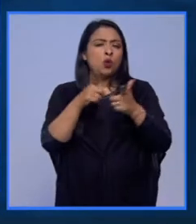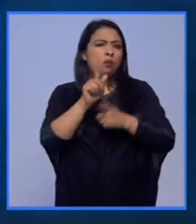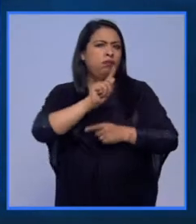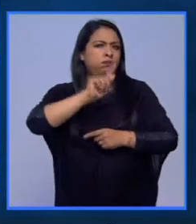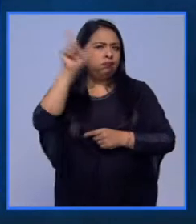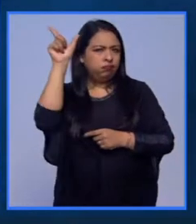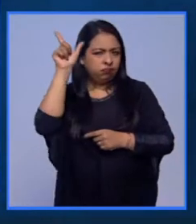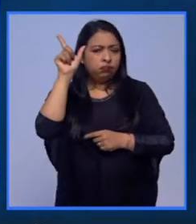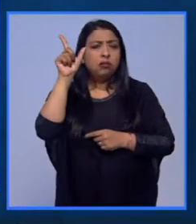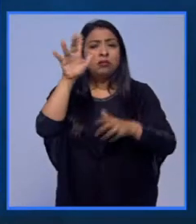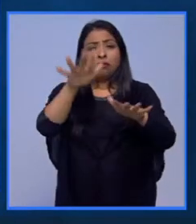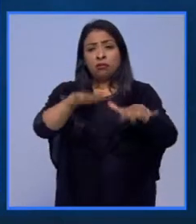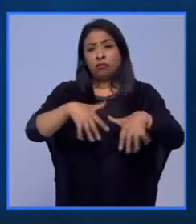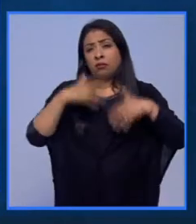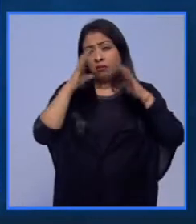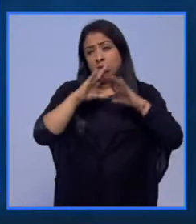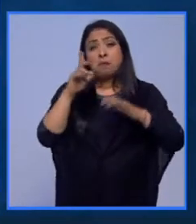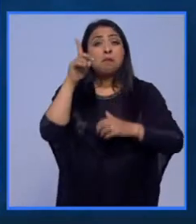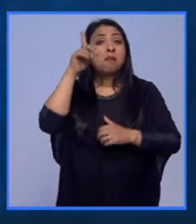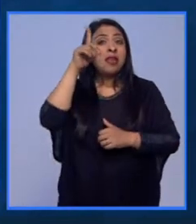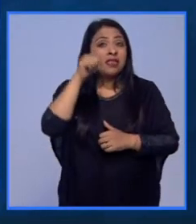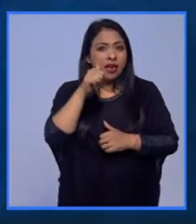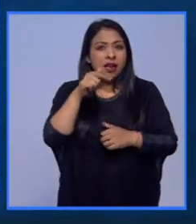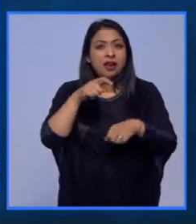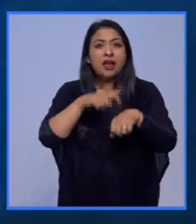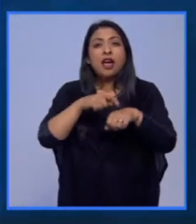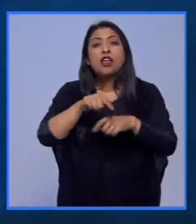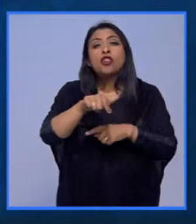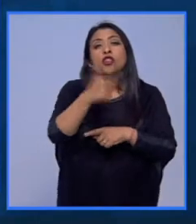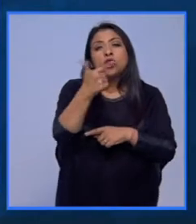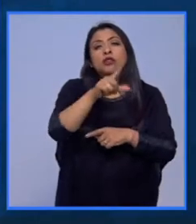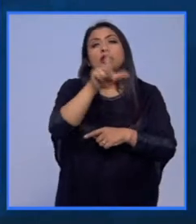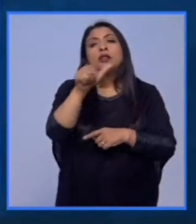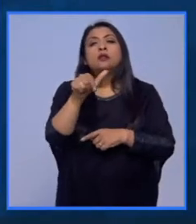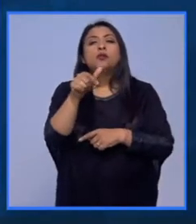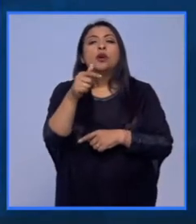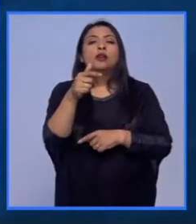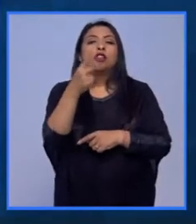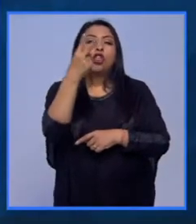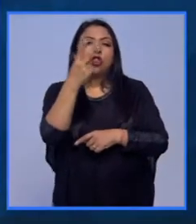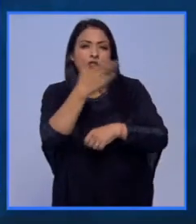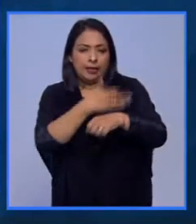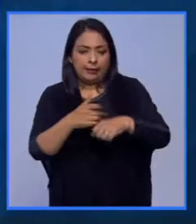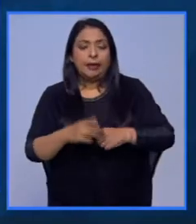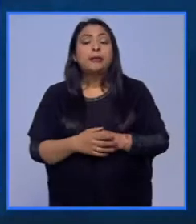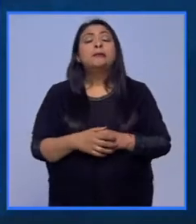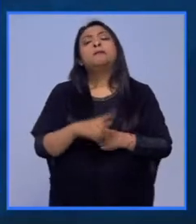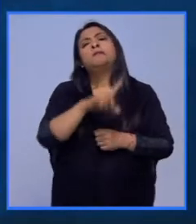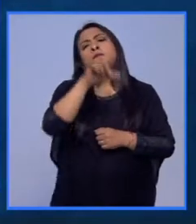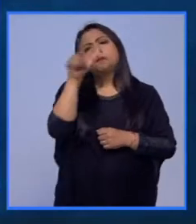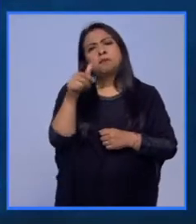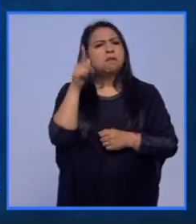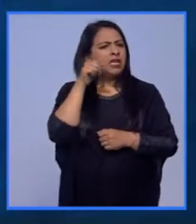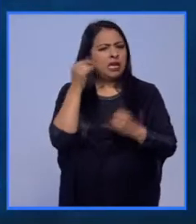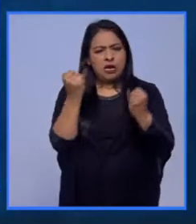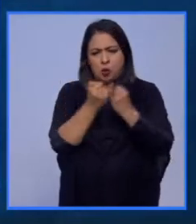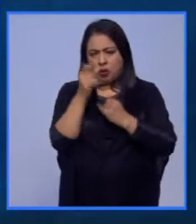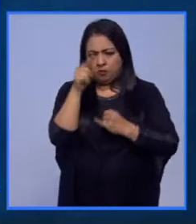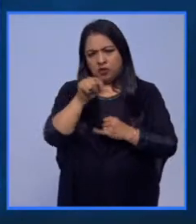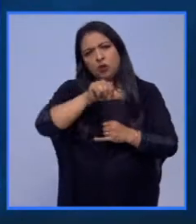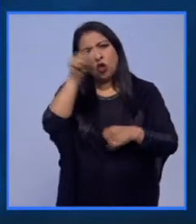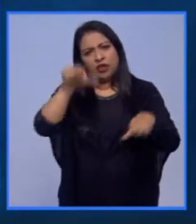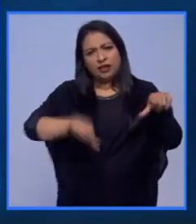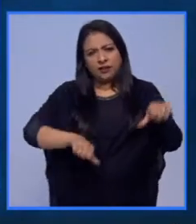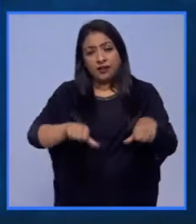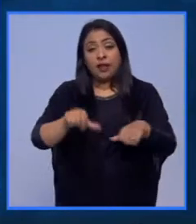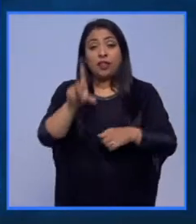profesional. El concierto tiene lugar mañana a las 12 y a las 14 horas. Y así seguimos con una dinámica, mañana mismo también,